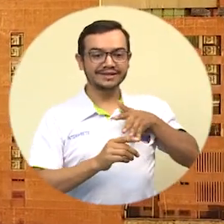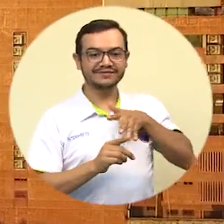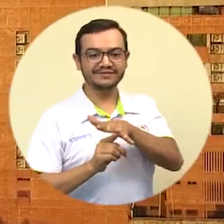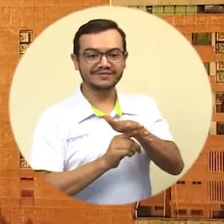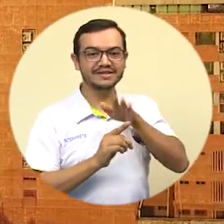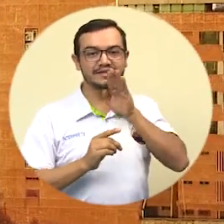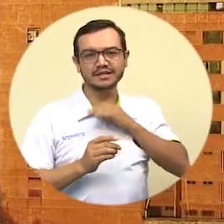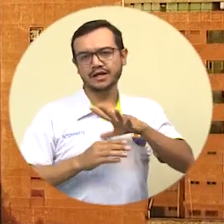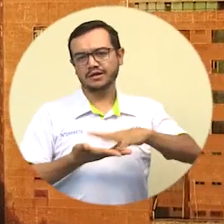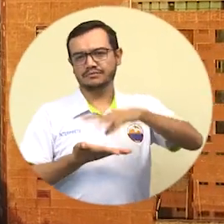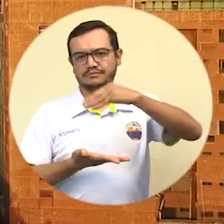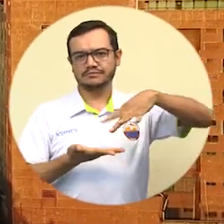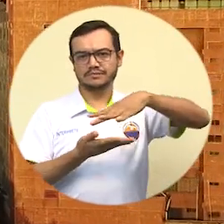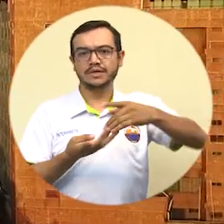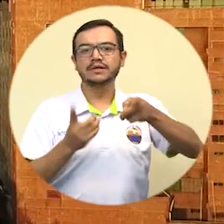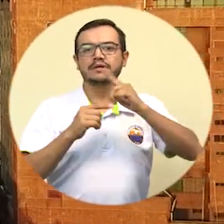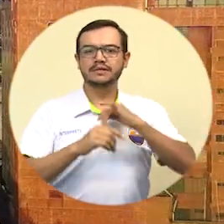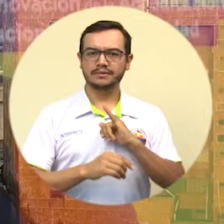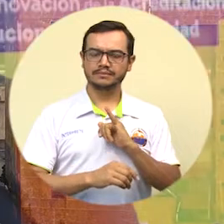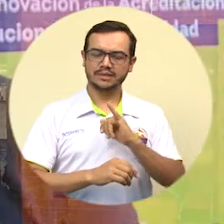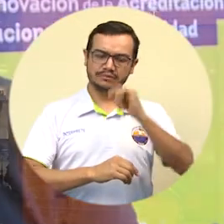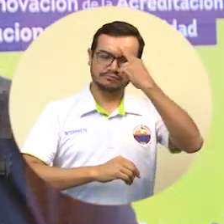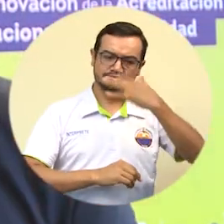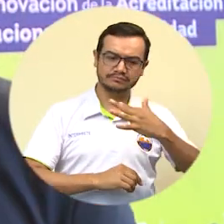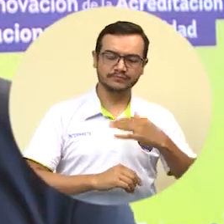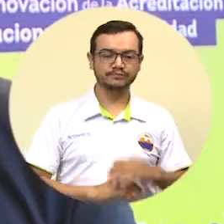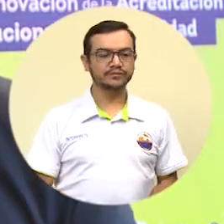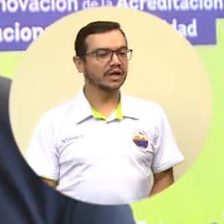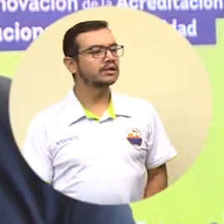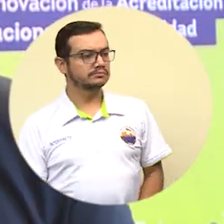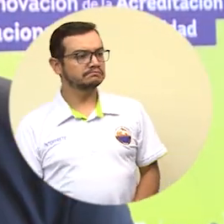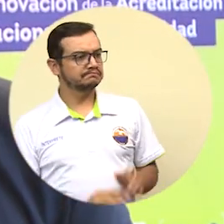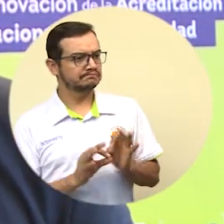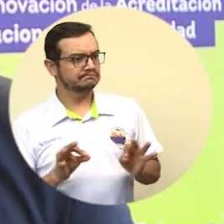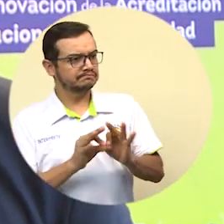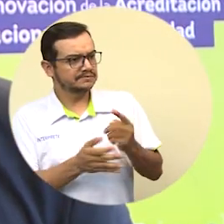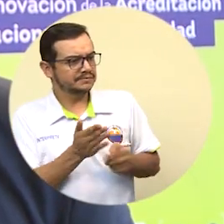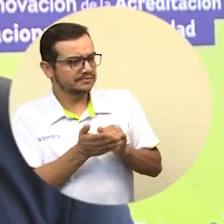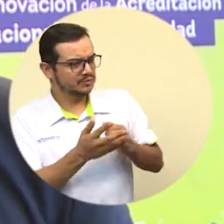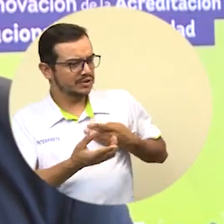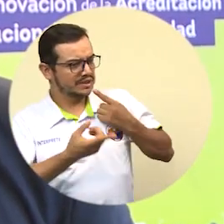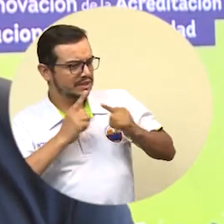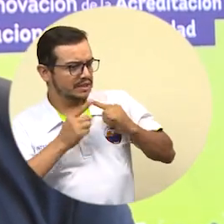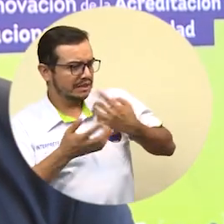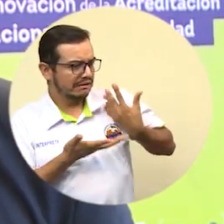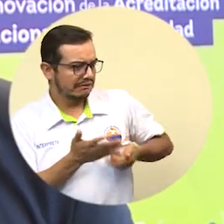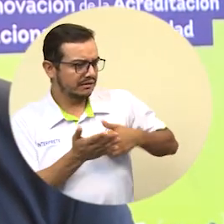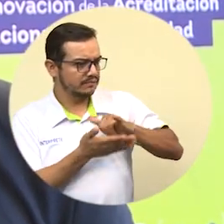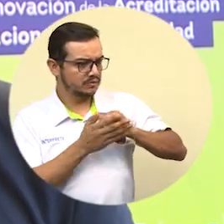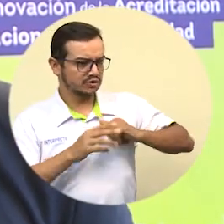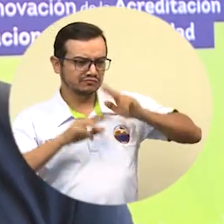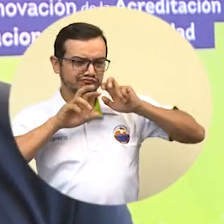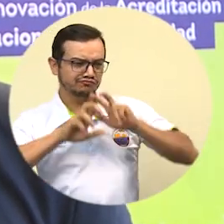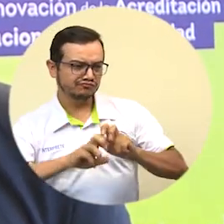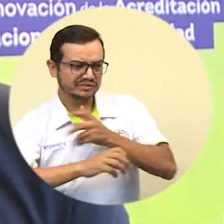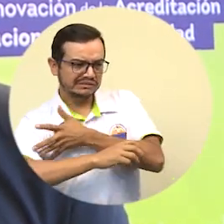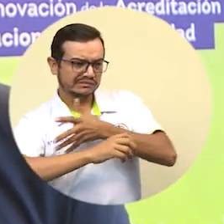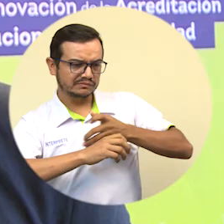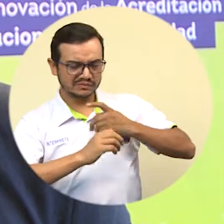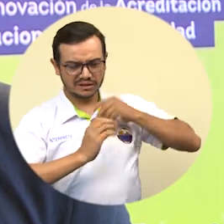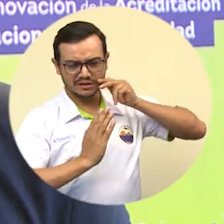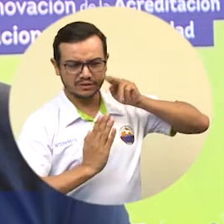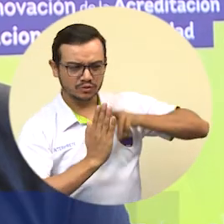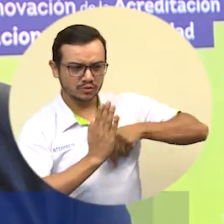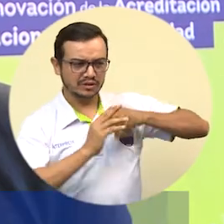beneficie a samarios y magdalenenses. Nos interesa muchísimo dialogar con la capacidad de investigación, con